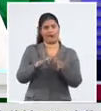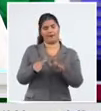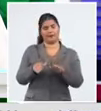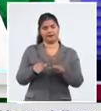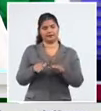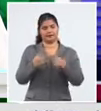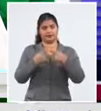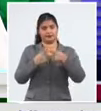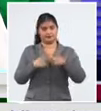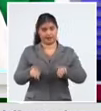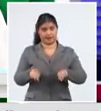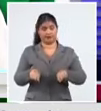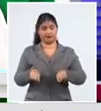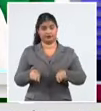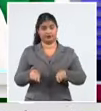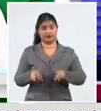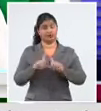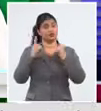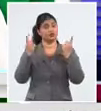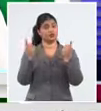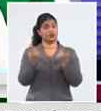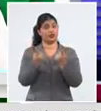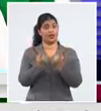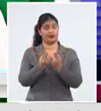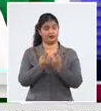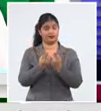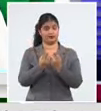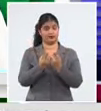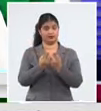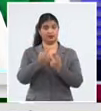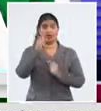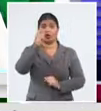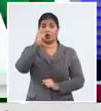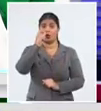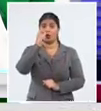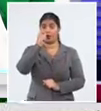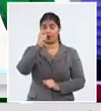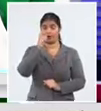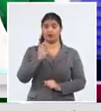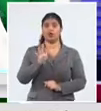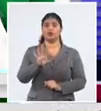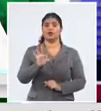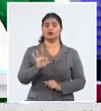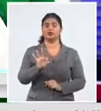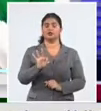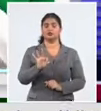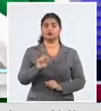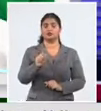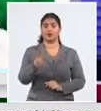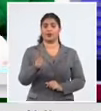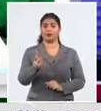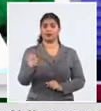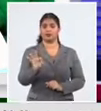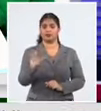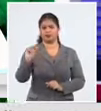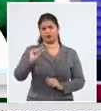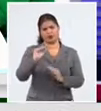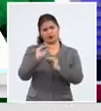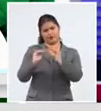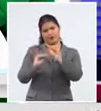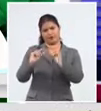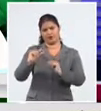días. Eso hace que en el acumulado el sexo masculino sea el 48,3%, que durante un